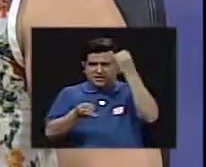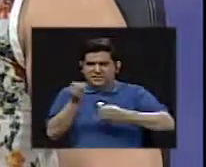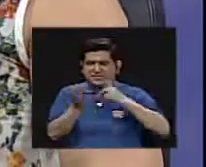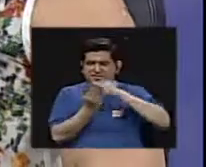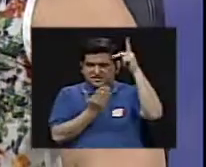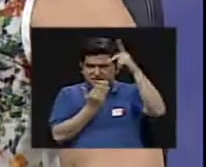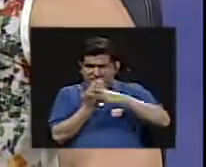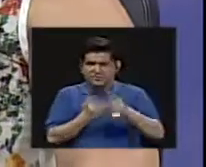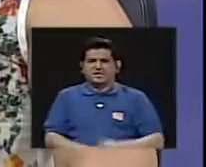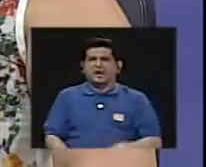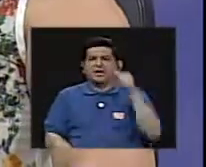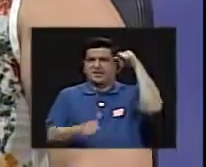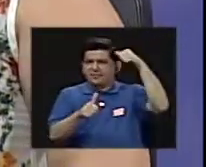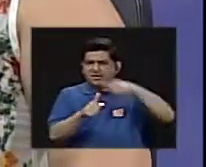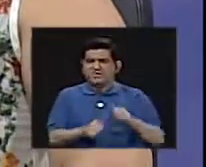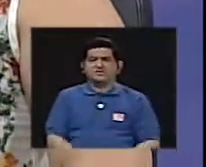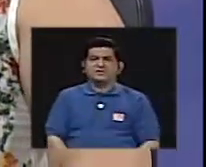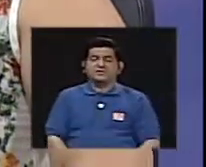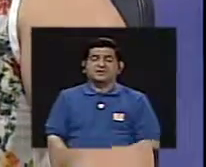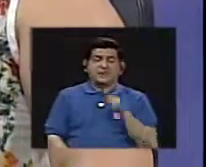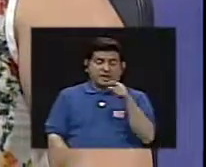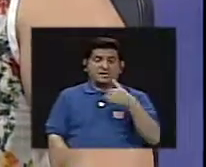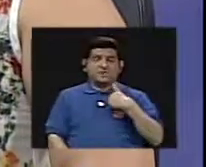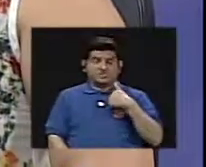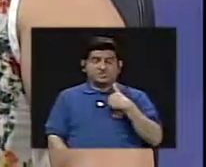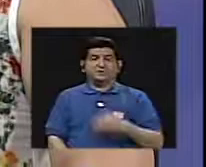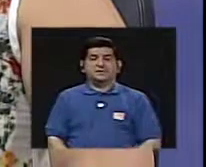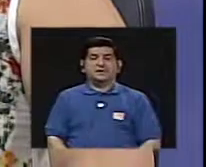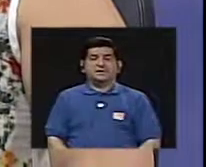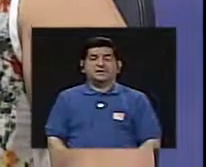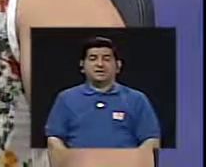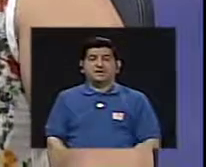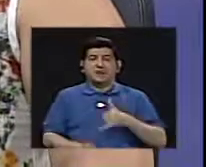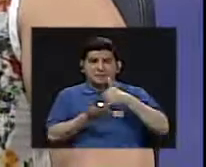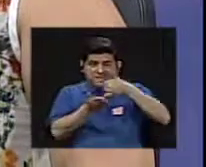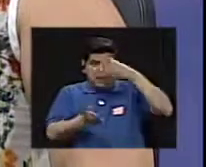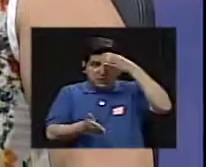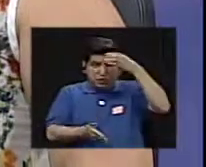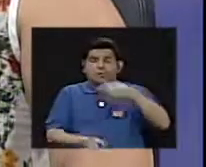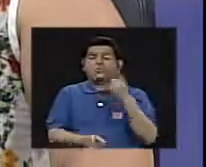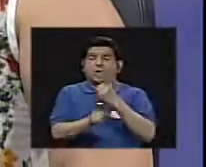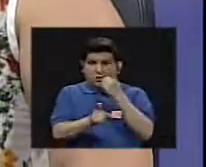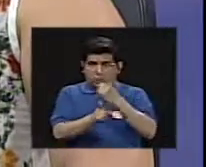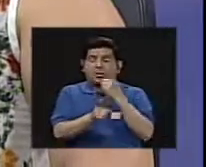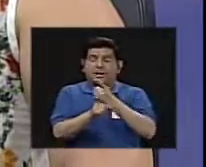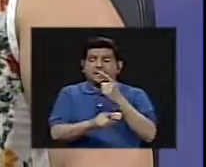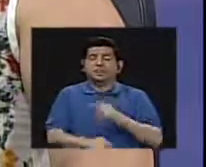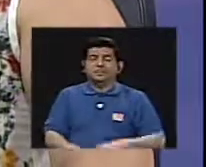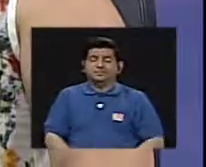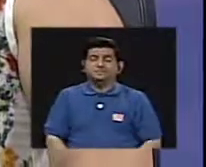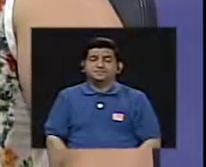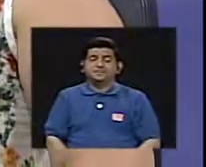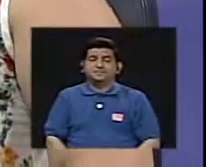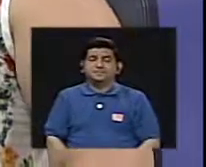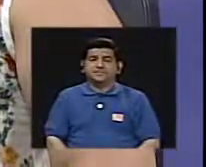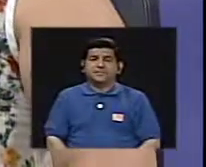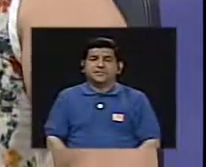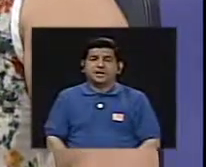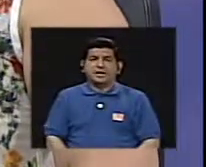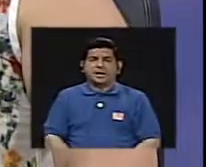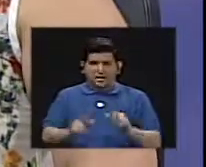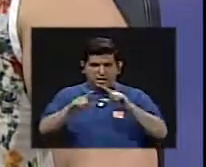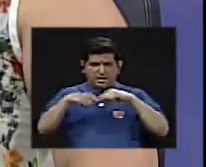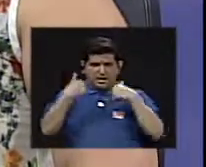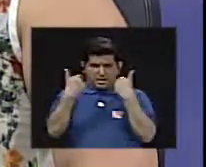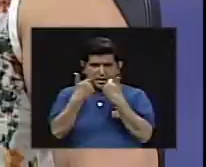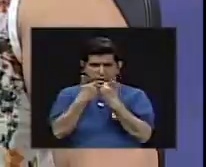programa, recordar que la cofradía acaba de recibir la mención del Premio de Cultura. Exactamente. Entonces, recientemente lo acaba de